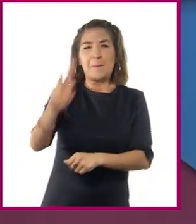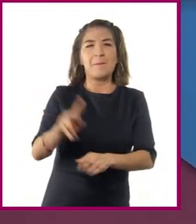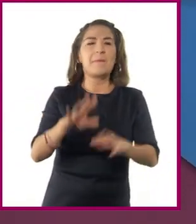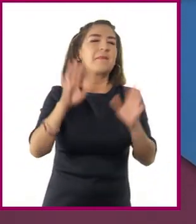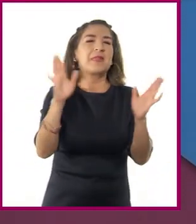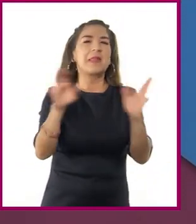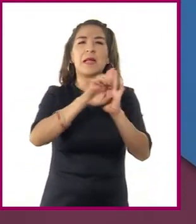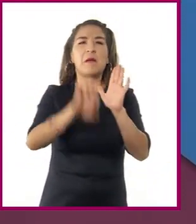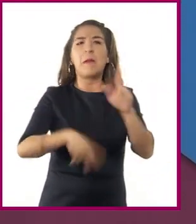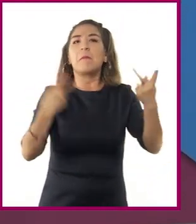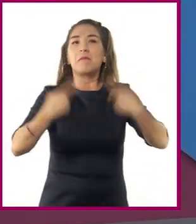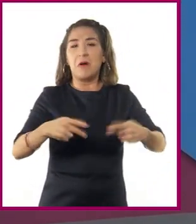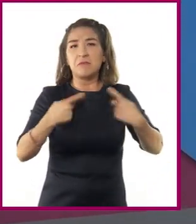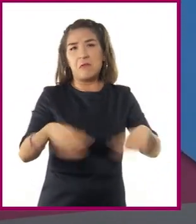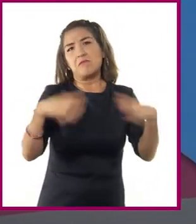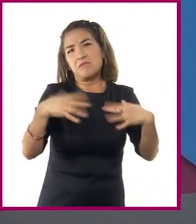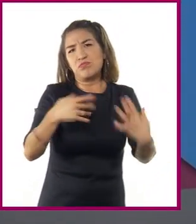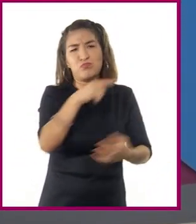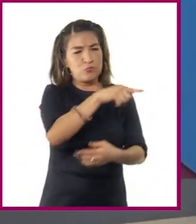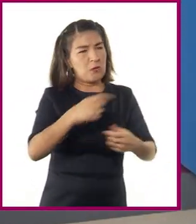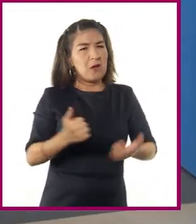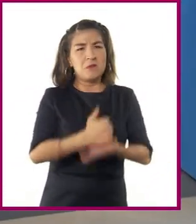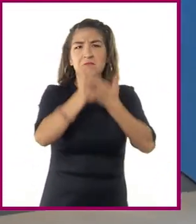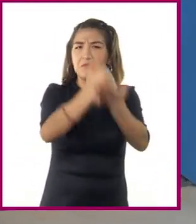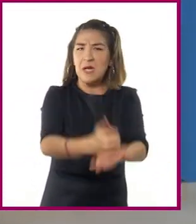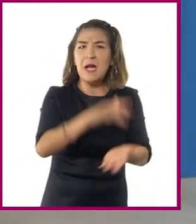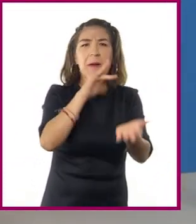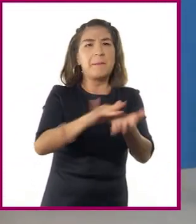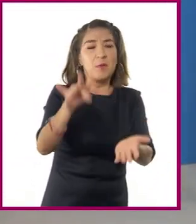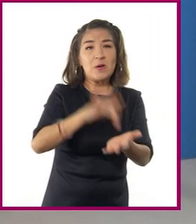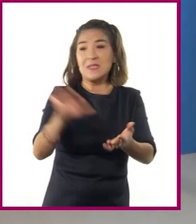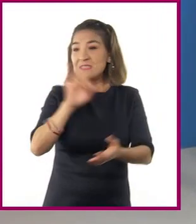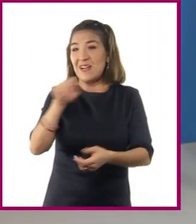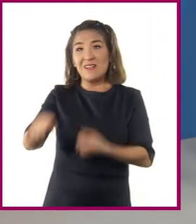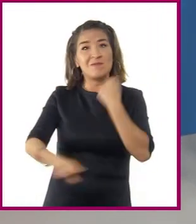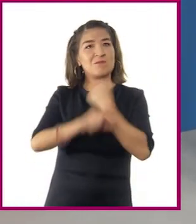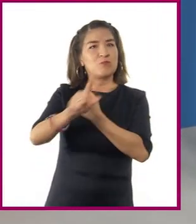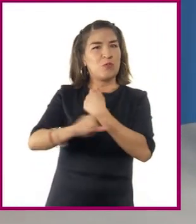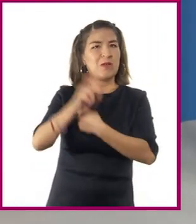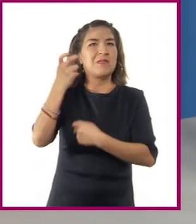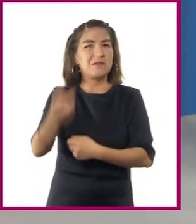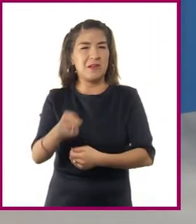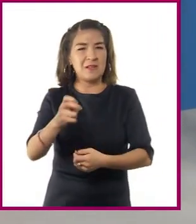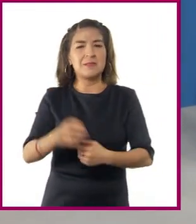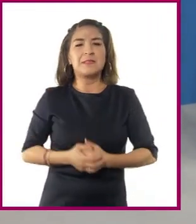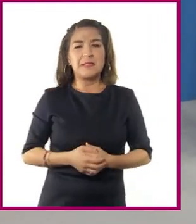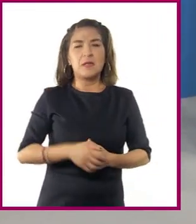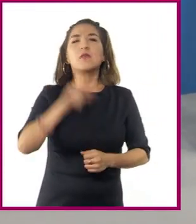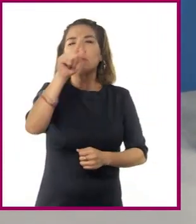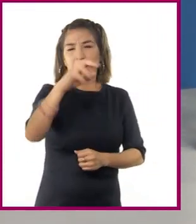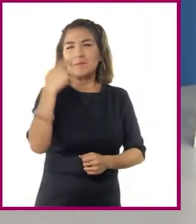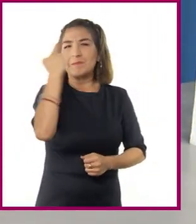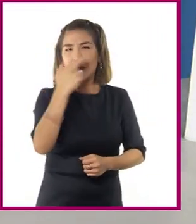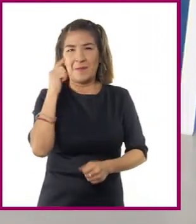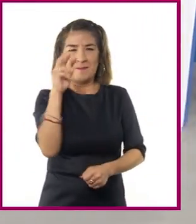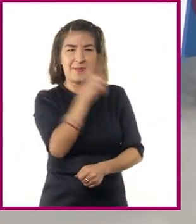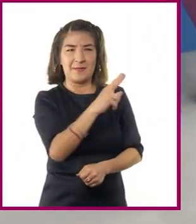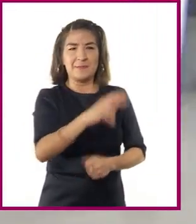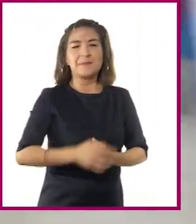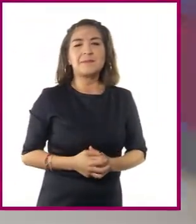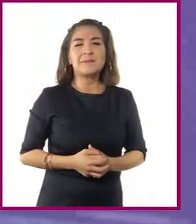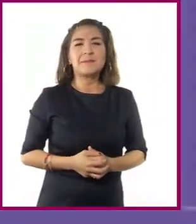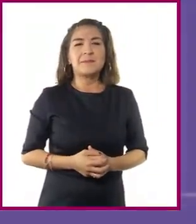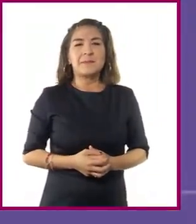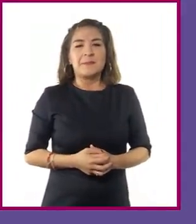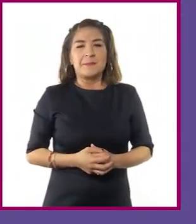decir, personas que brindan su apoyo cuando pasa este tipo de situaciones. Analicemos la siguiente nota.